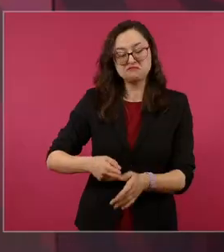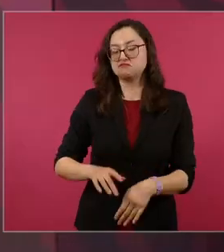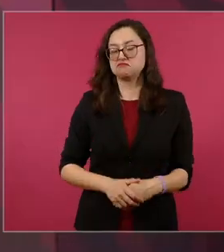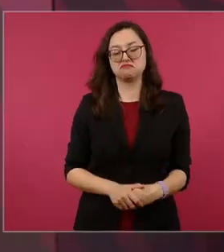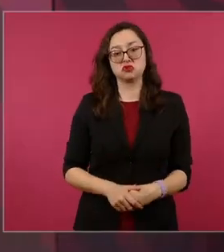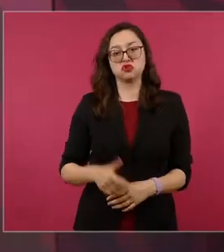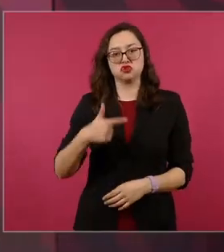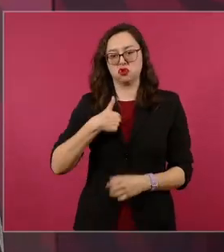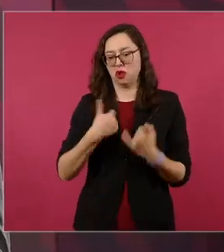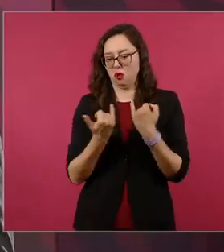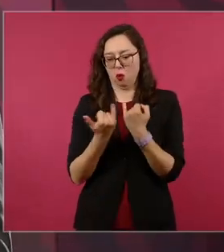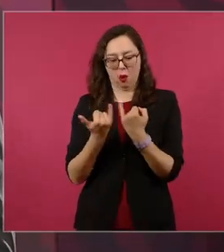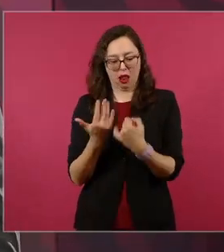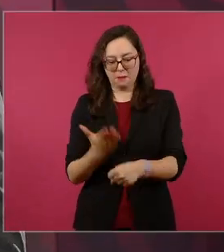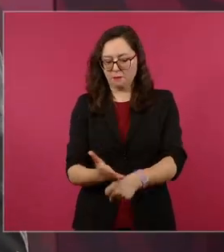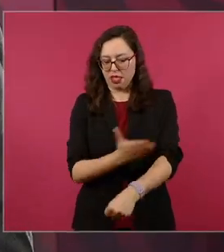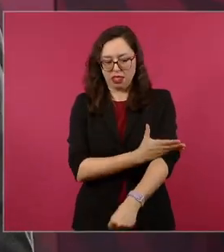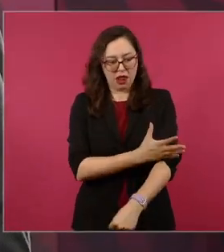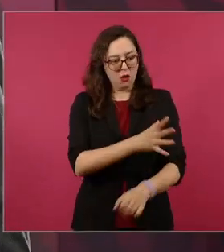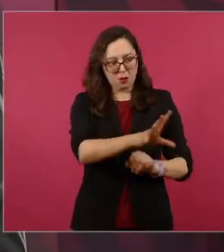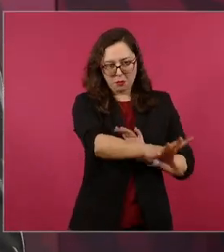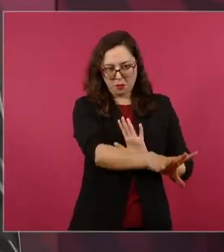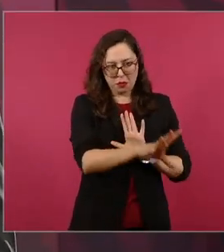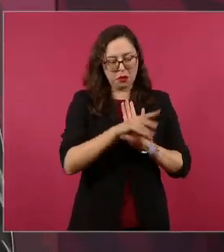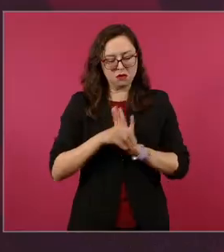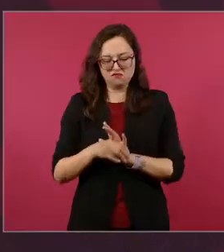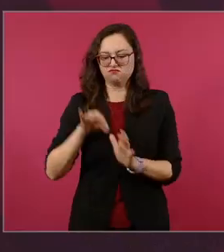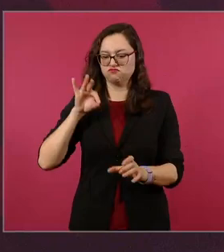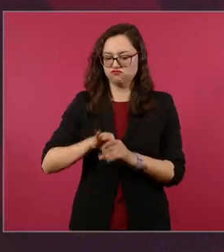reelección. Y además,